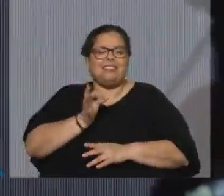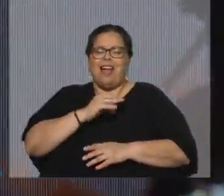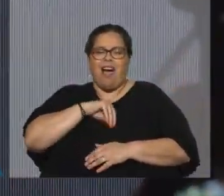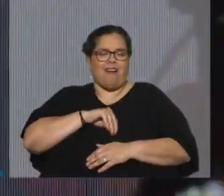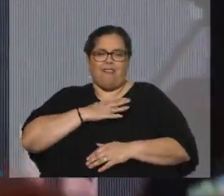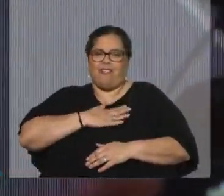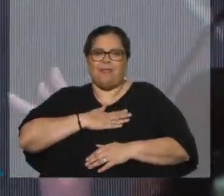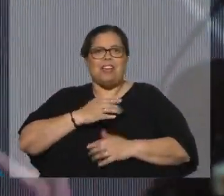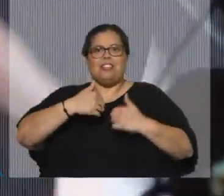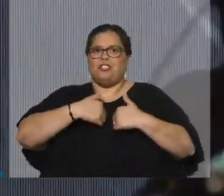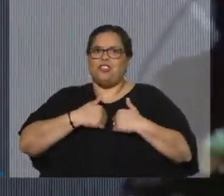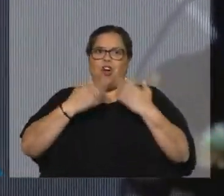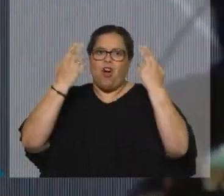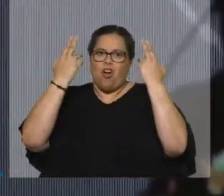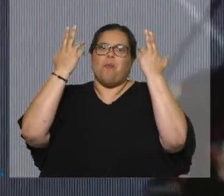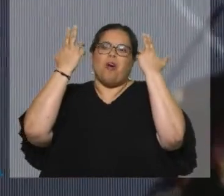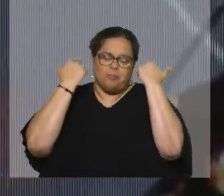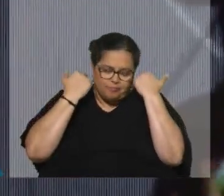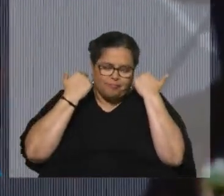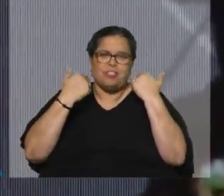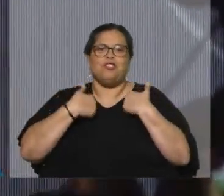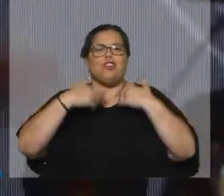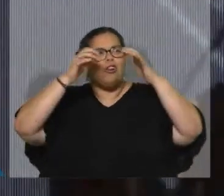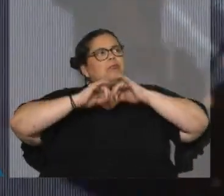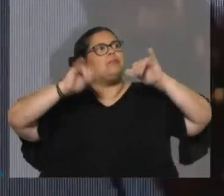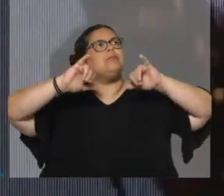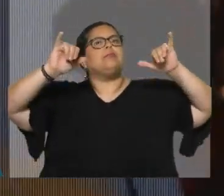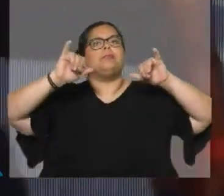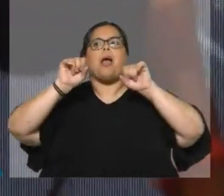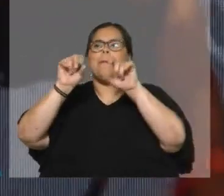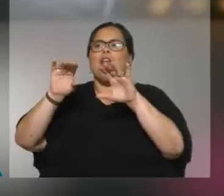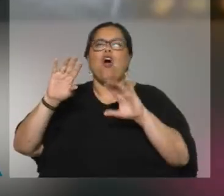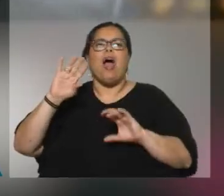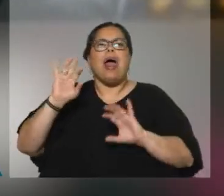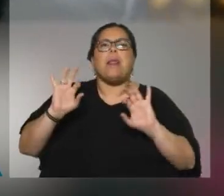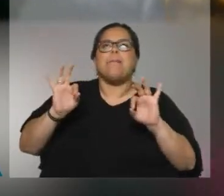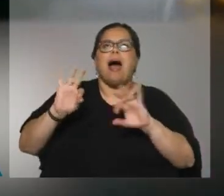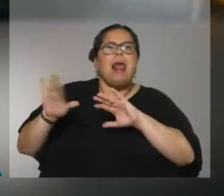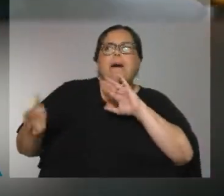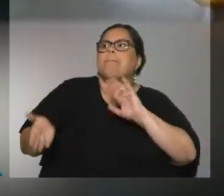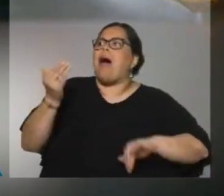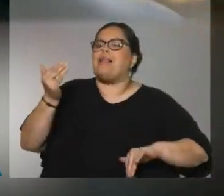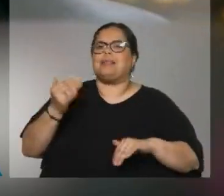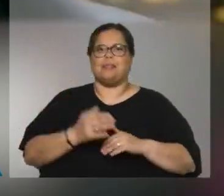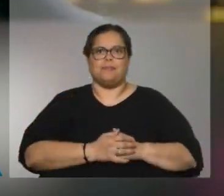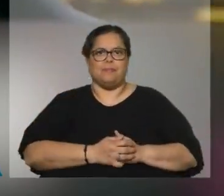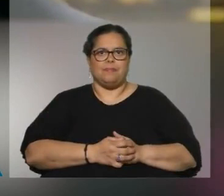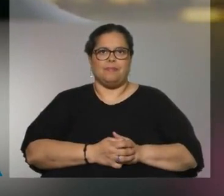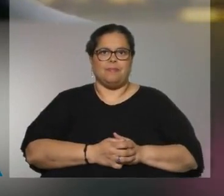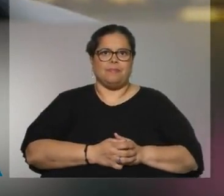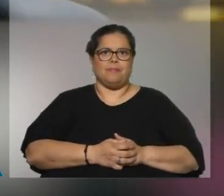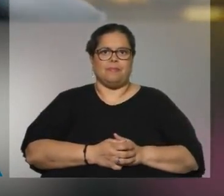solo Aarón el divulgador de esa sabiduría dice mi ley emocionado Moisés o